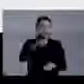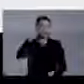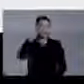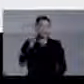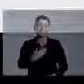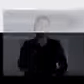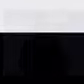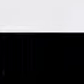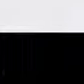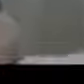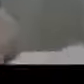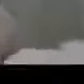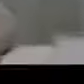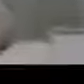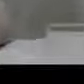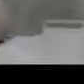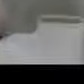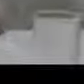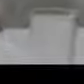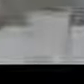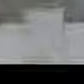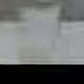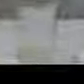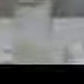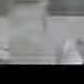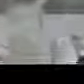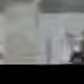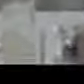Michelle. Michelle, Chile de todos.